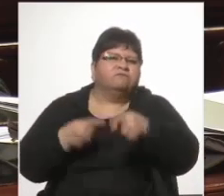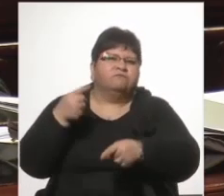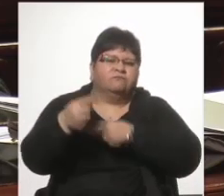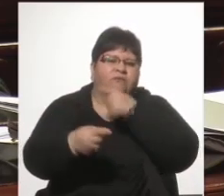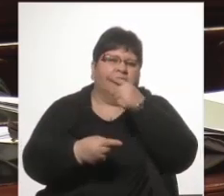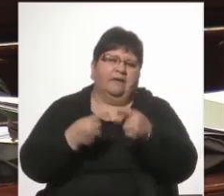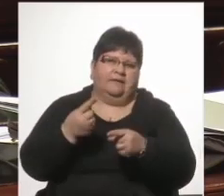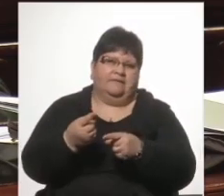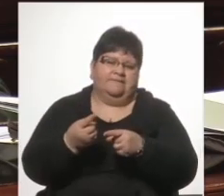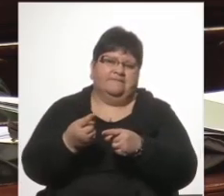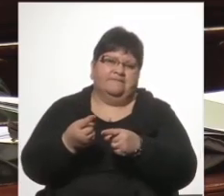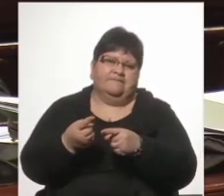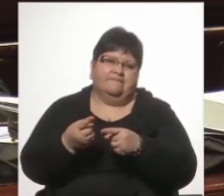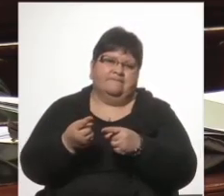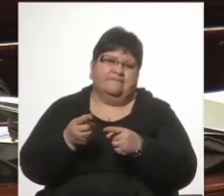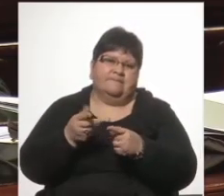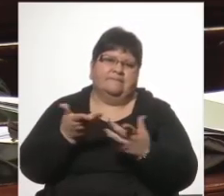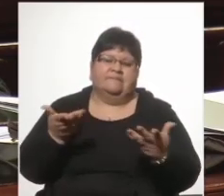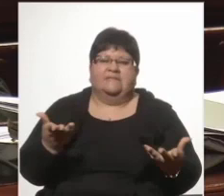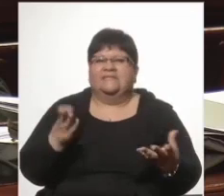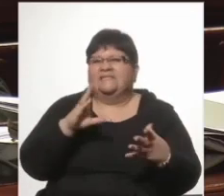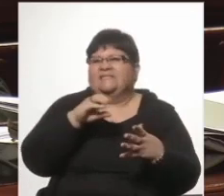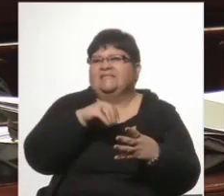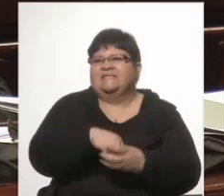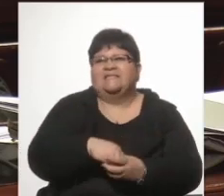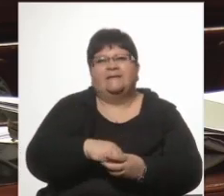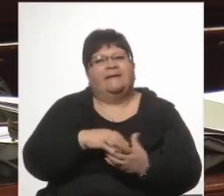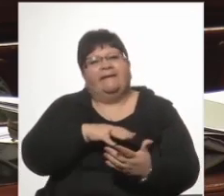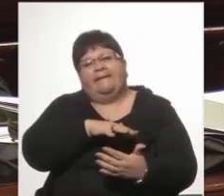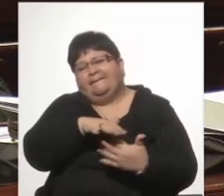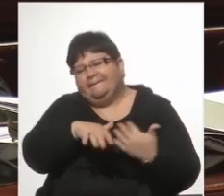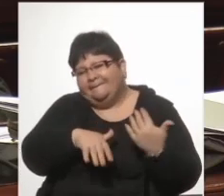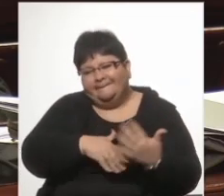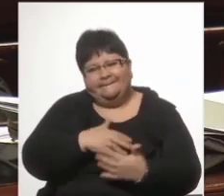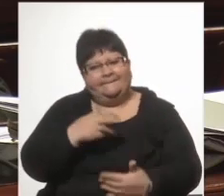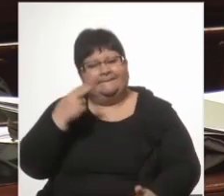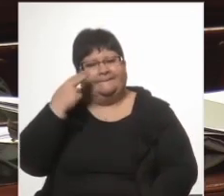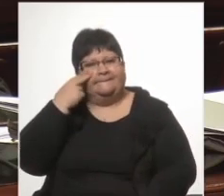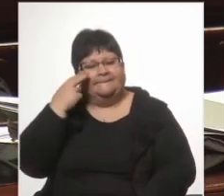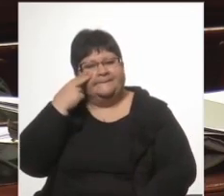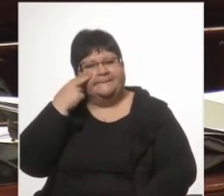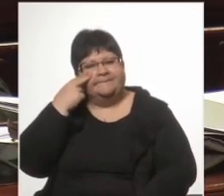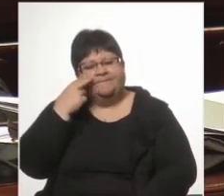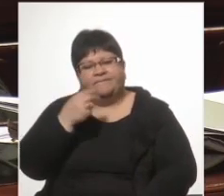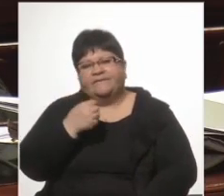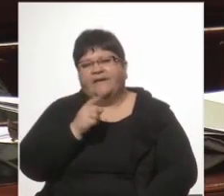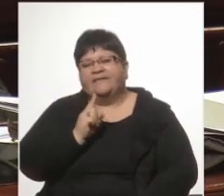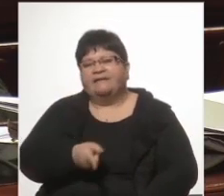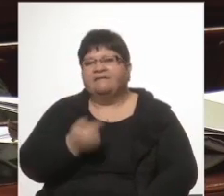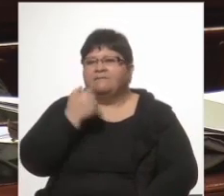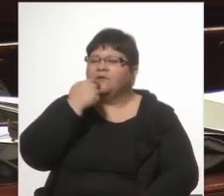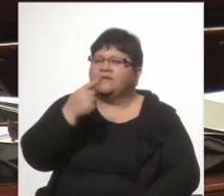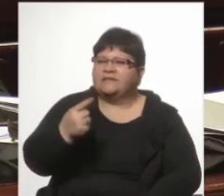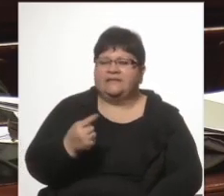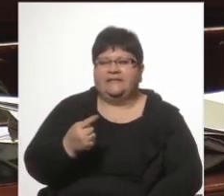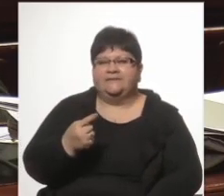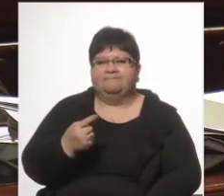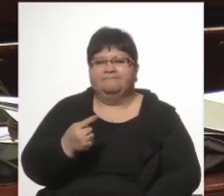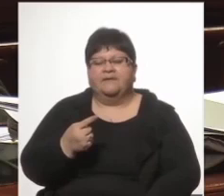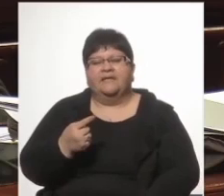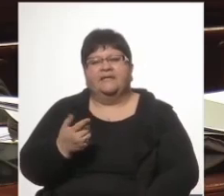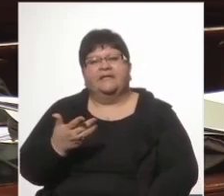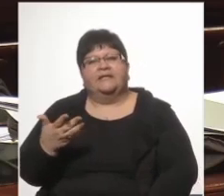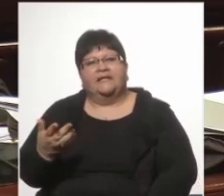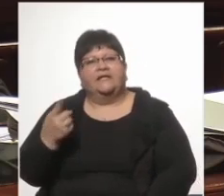indispensable, incurriendo en un inaceptable manoseo. Debemos señalar, como ya hemos expresado en otras oportunidades, que tenemos un juicio